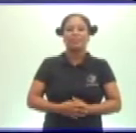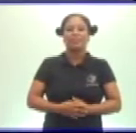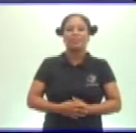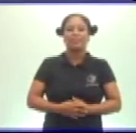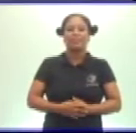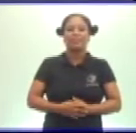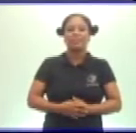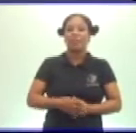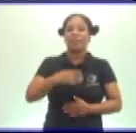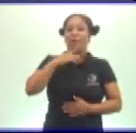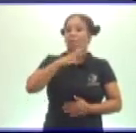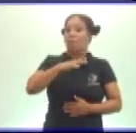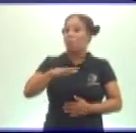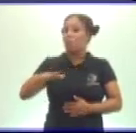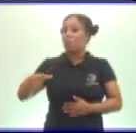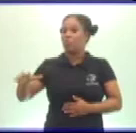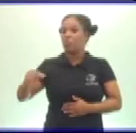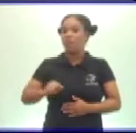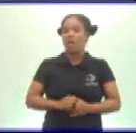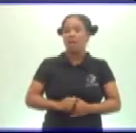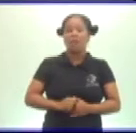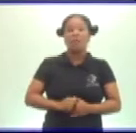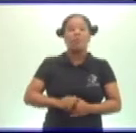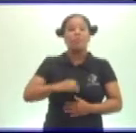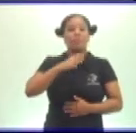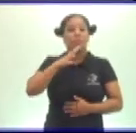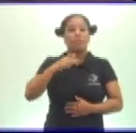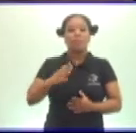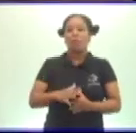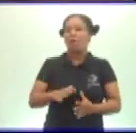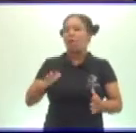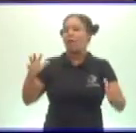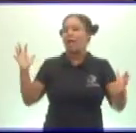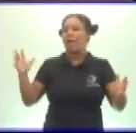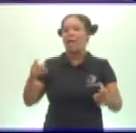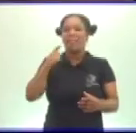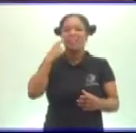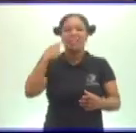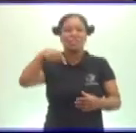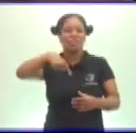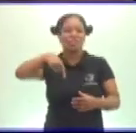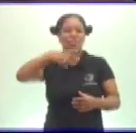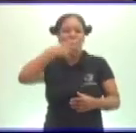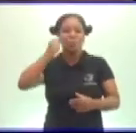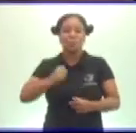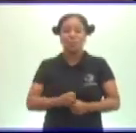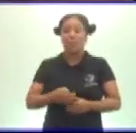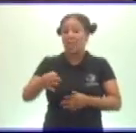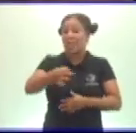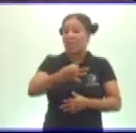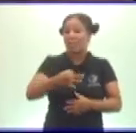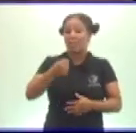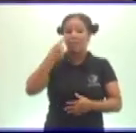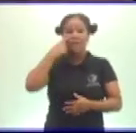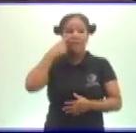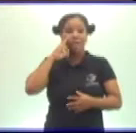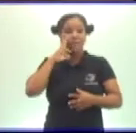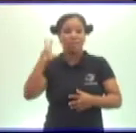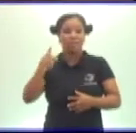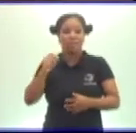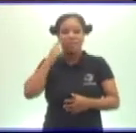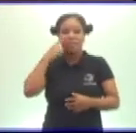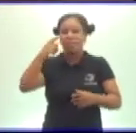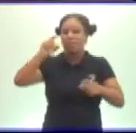Los océanos y mares de la Tierra son grandes disoluciones, y las células vivas vistas al microscopio son